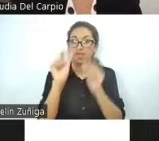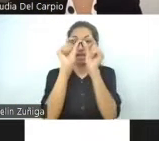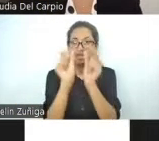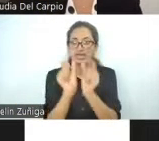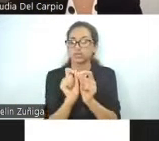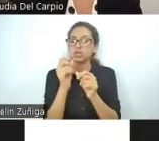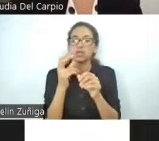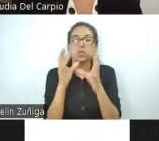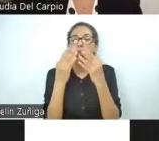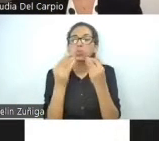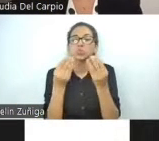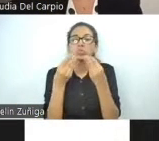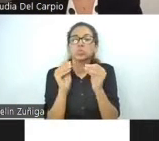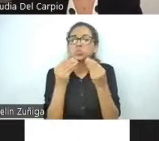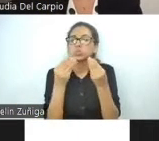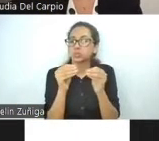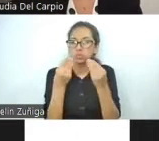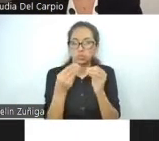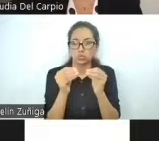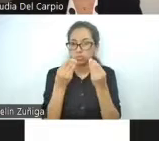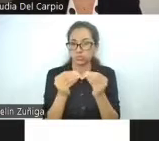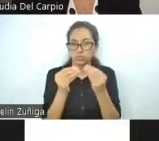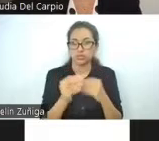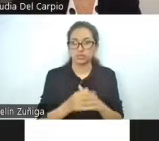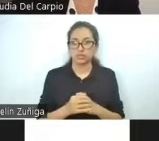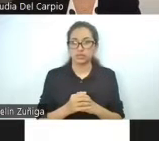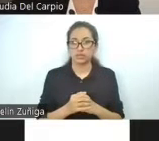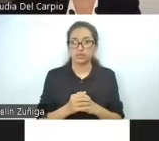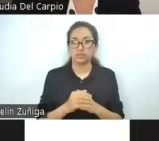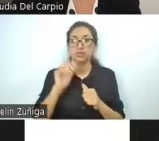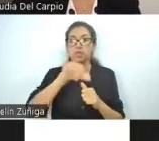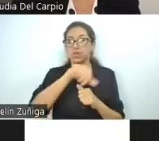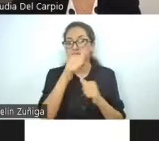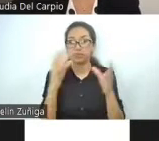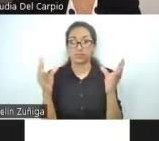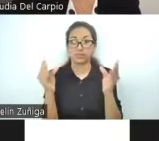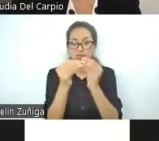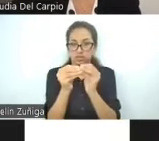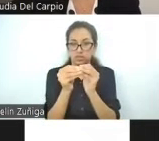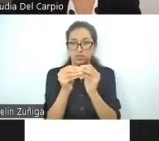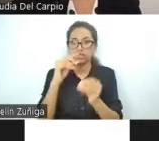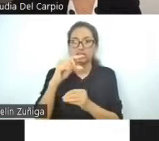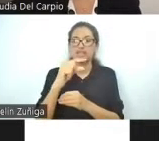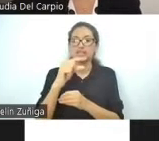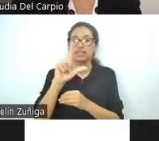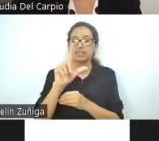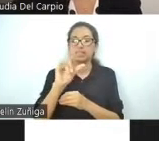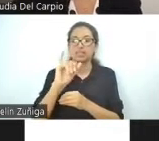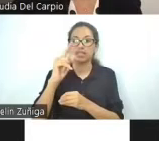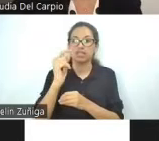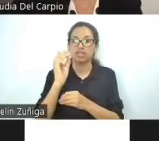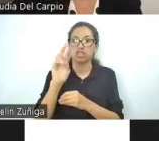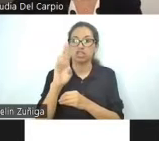delicados. Hacia la parte anterior se fusionan a nivel del clítoris. Este es el clítoris,